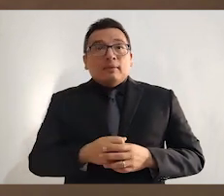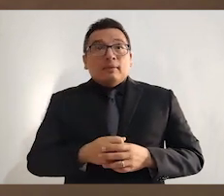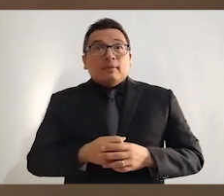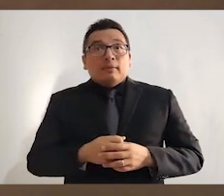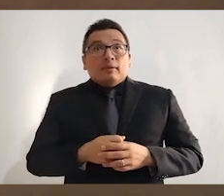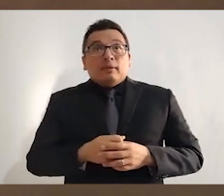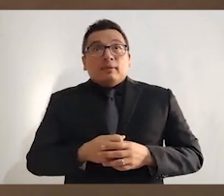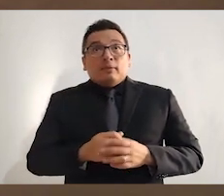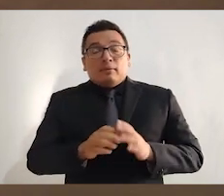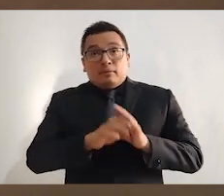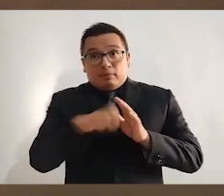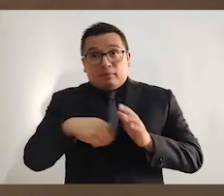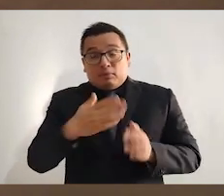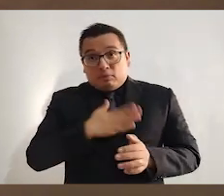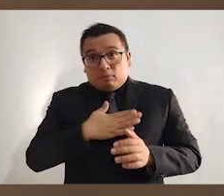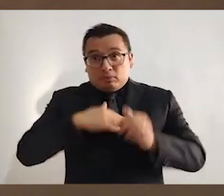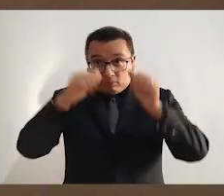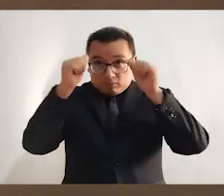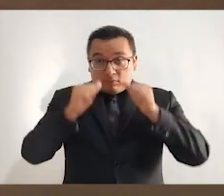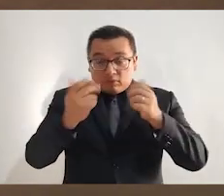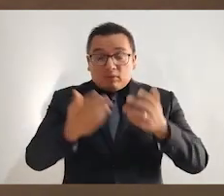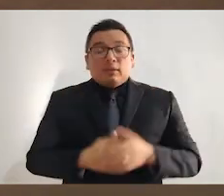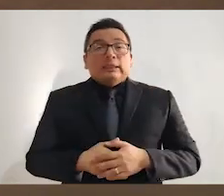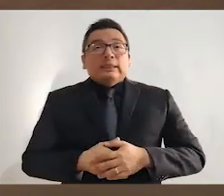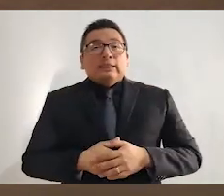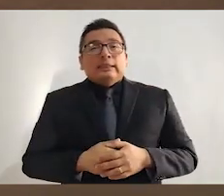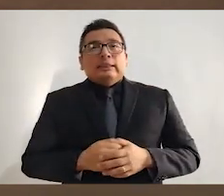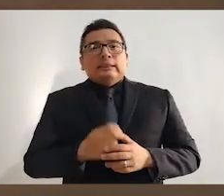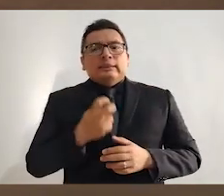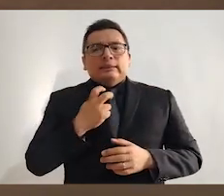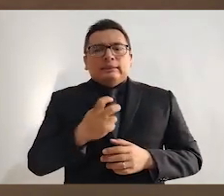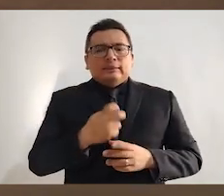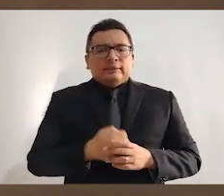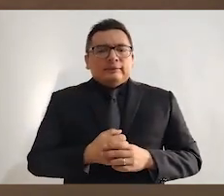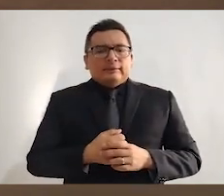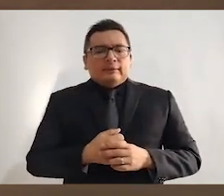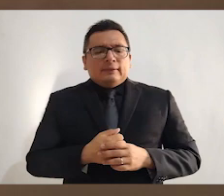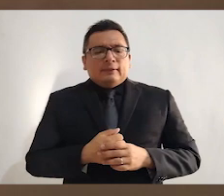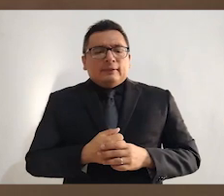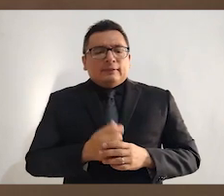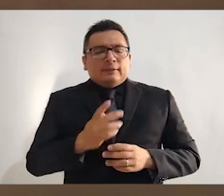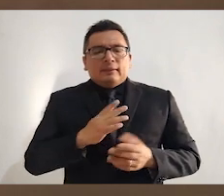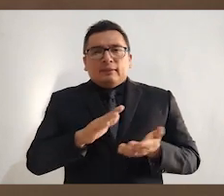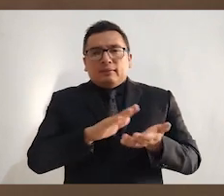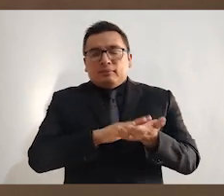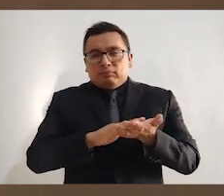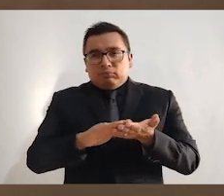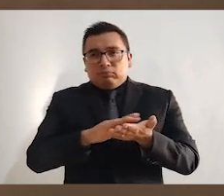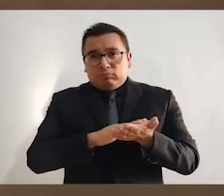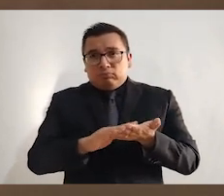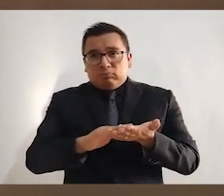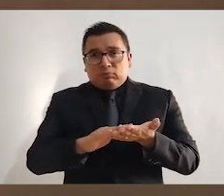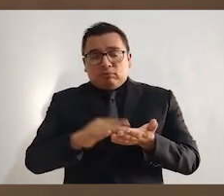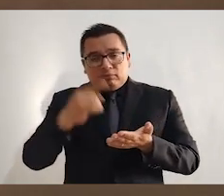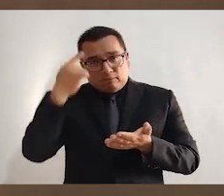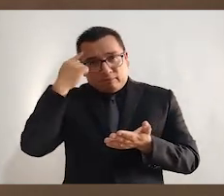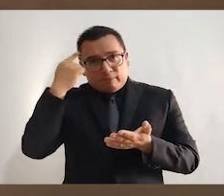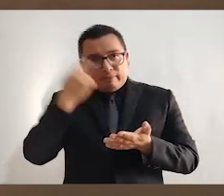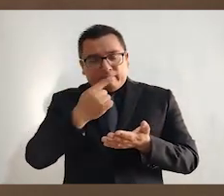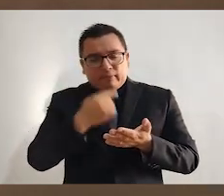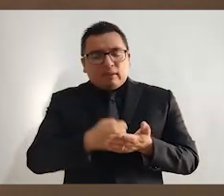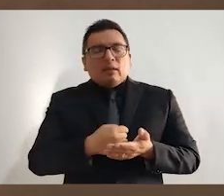la discapacidad visual, que es lo que yo padezco, se cuenta con las plantillas en braille para poder ejercer nuestro